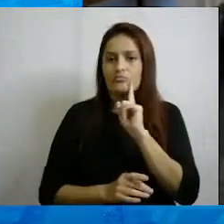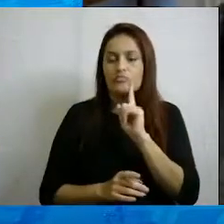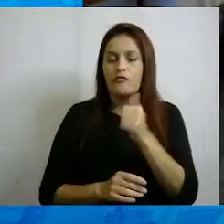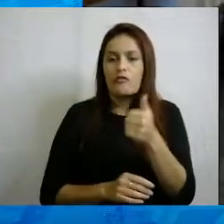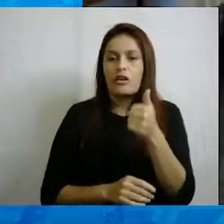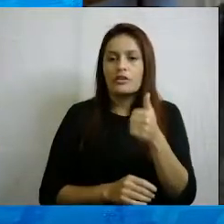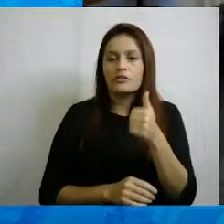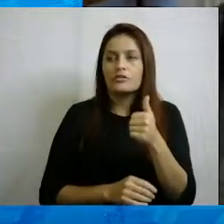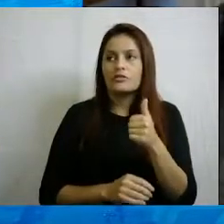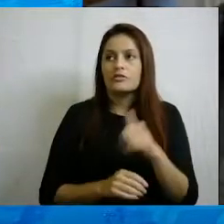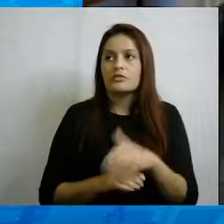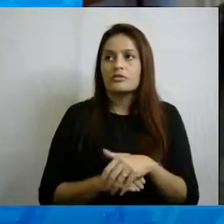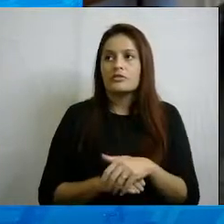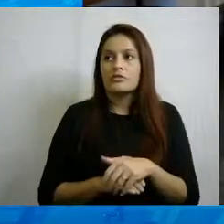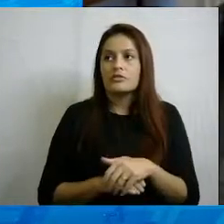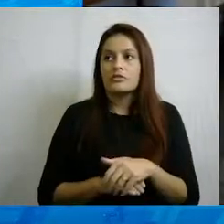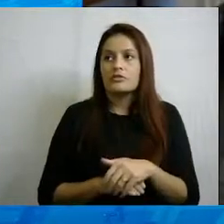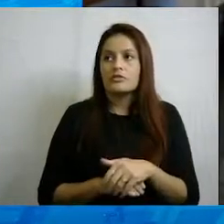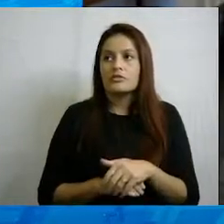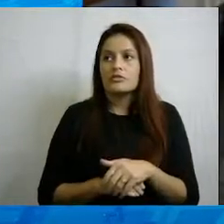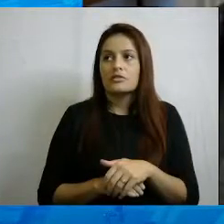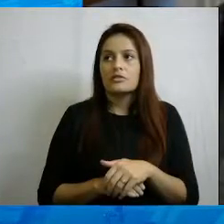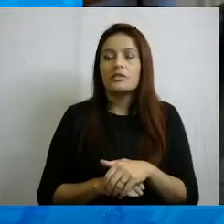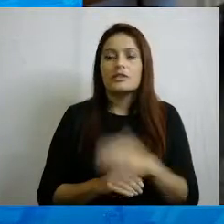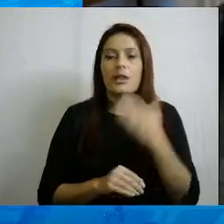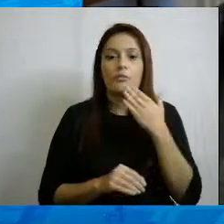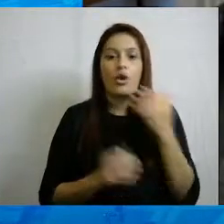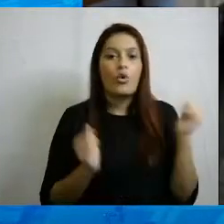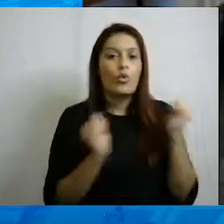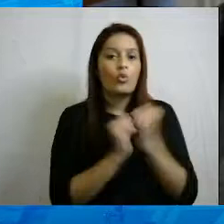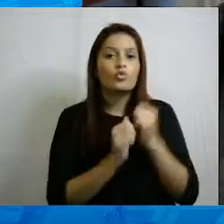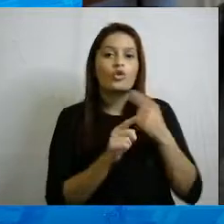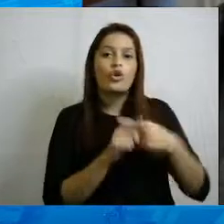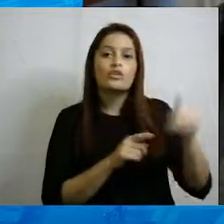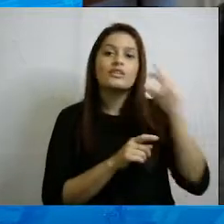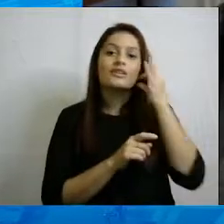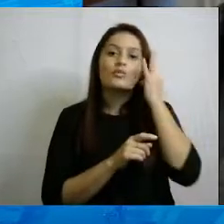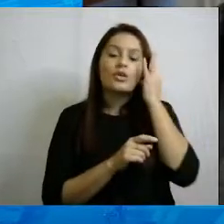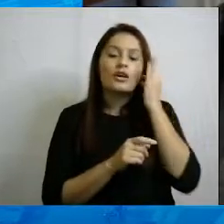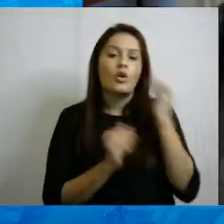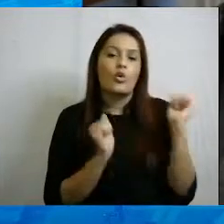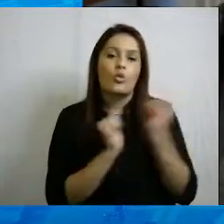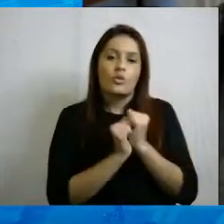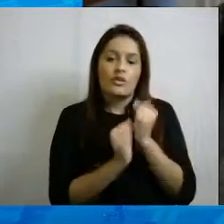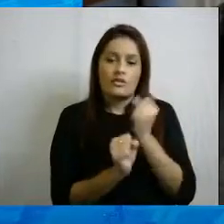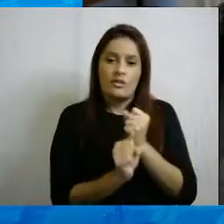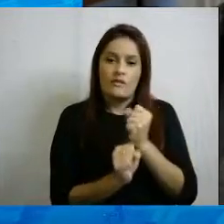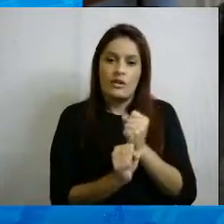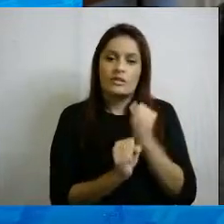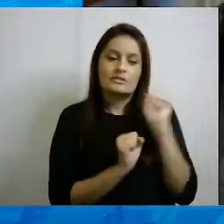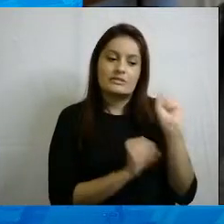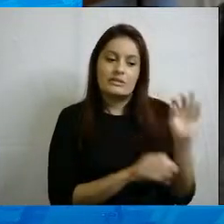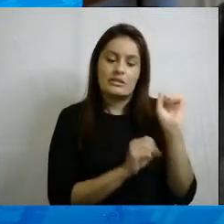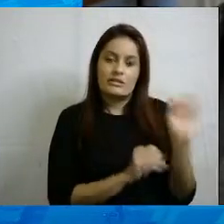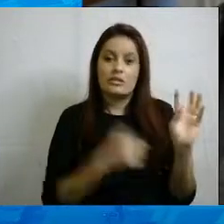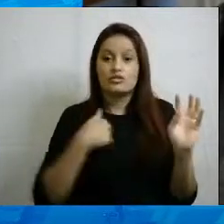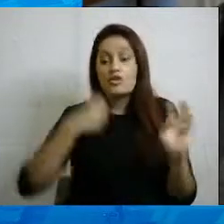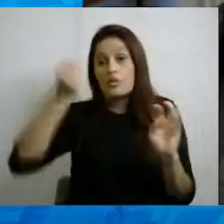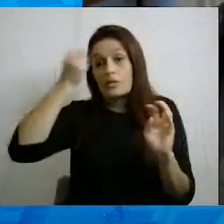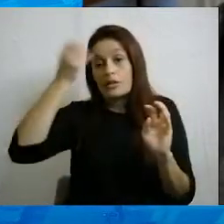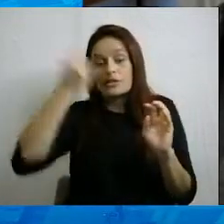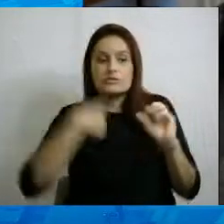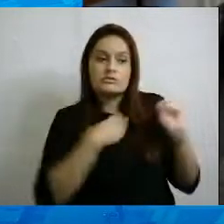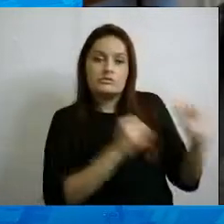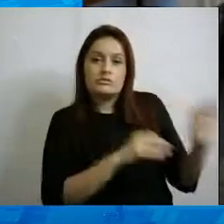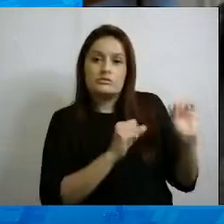activas. Incluso me asocié con otra niña para darle trabajo, yo enseñar lo que yo aprendí y